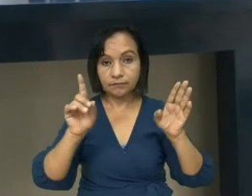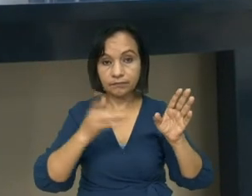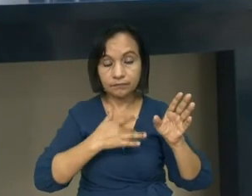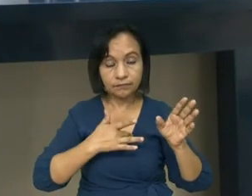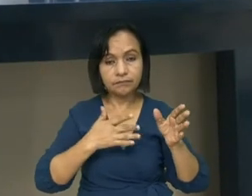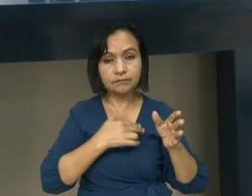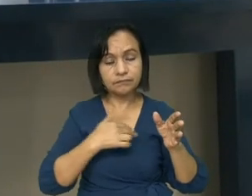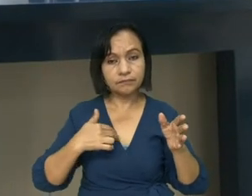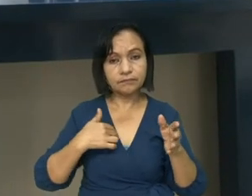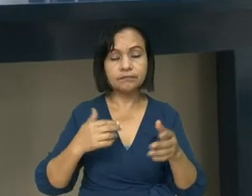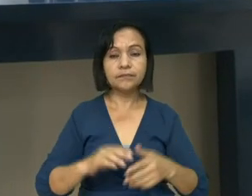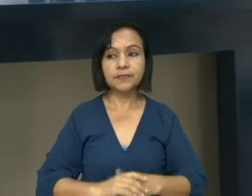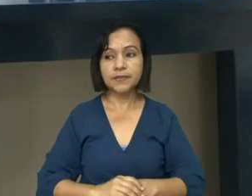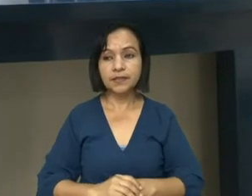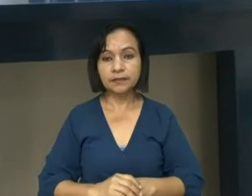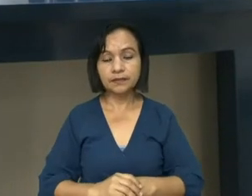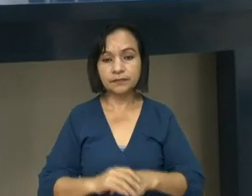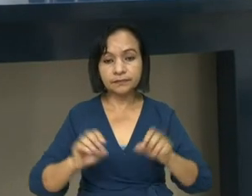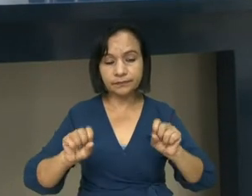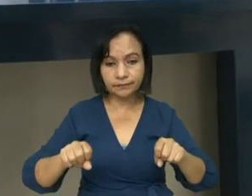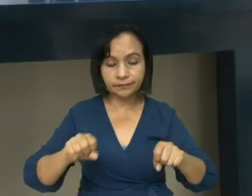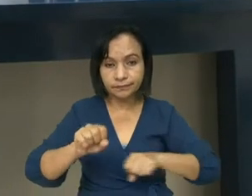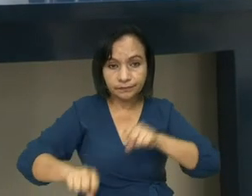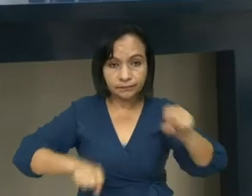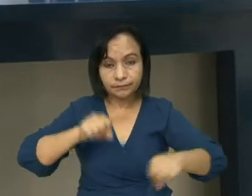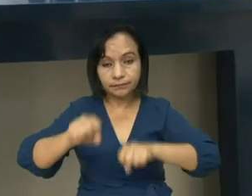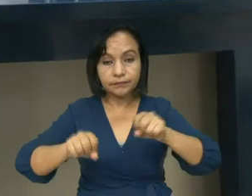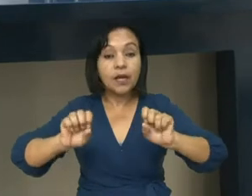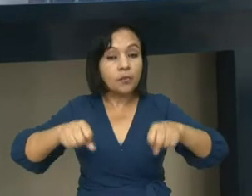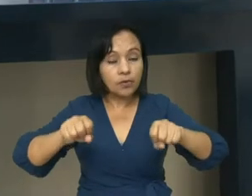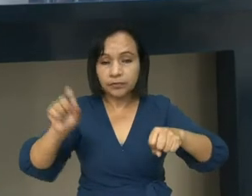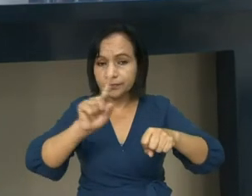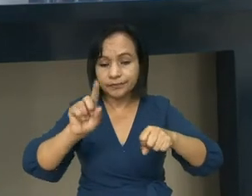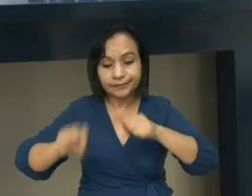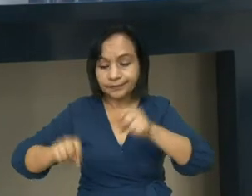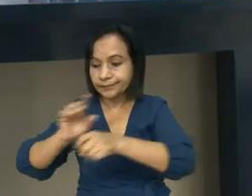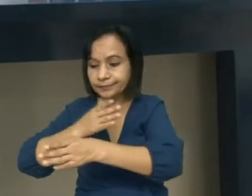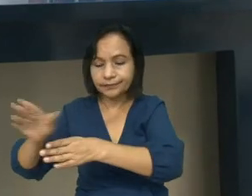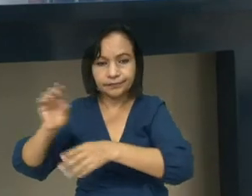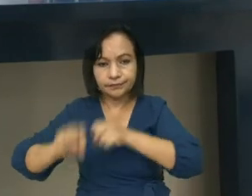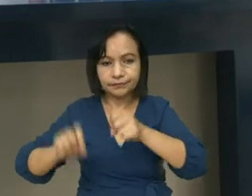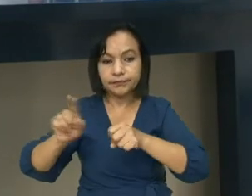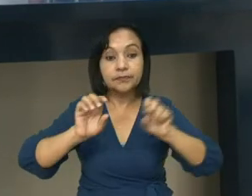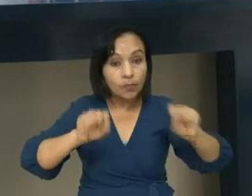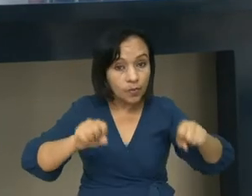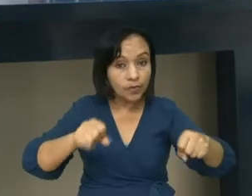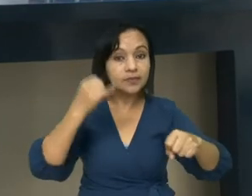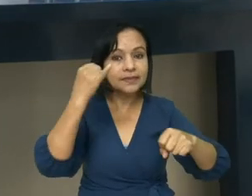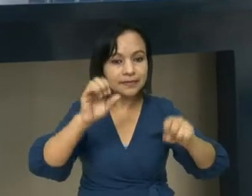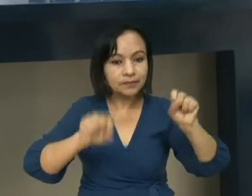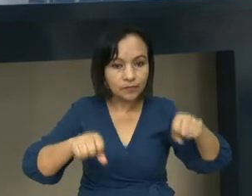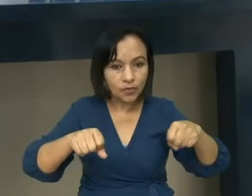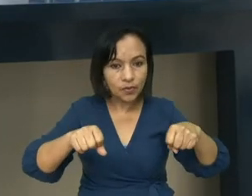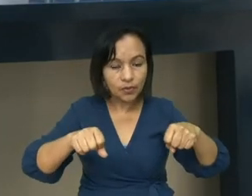tiene que tener una máquina grande de alto cilindraje de moto. Que sea aficionado de las motos, llega al Puerto Salvador Allende y